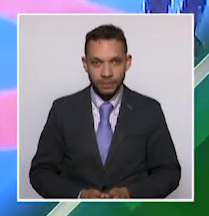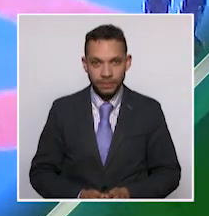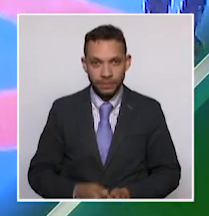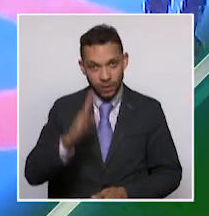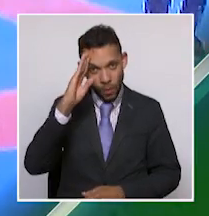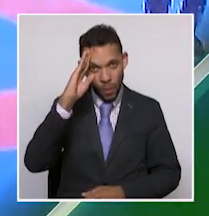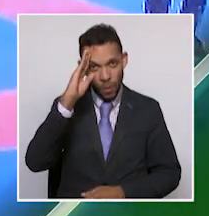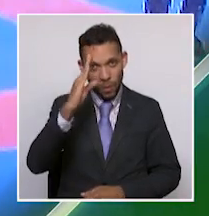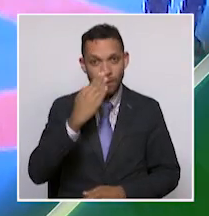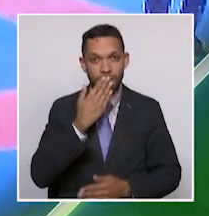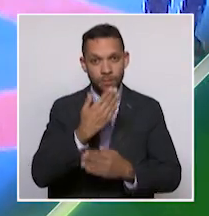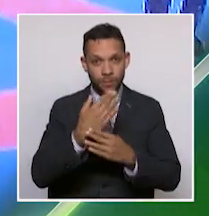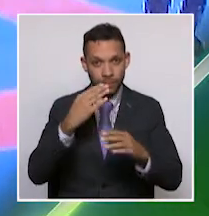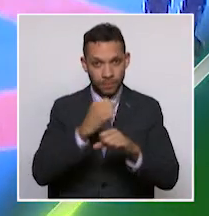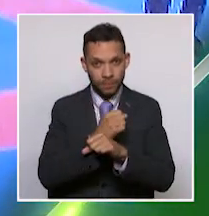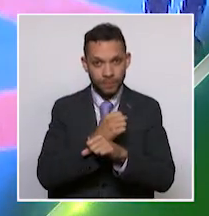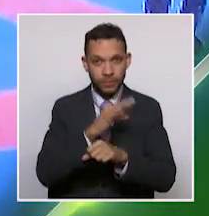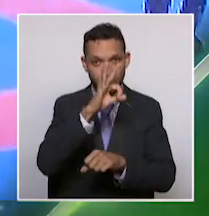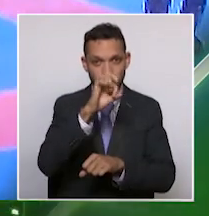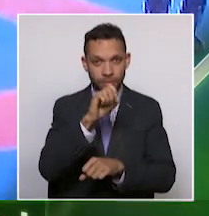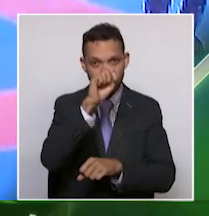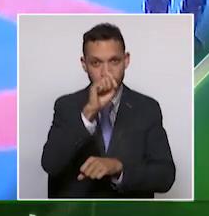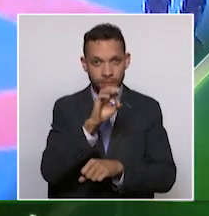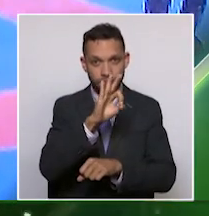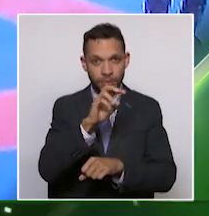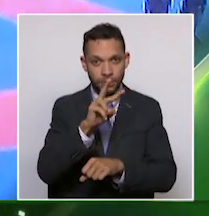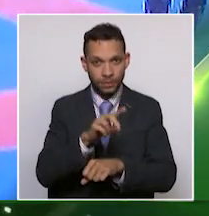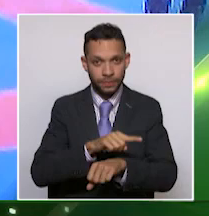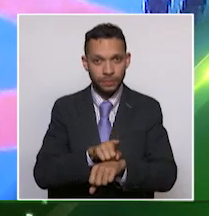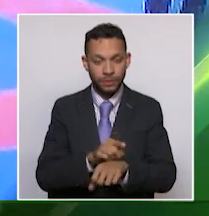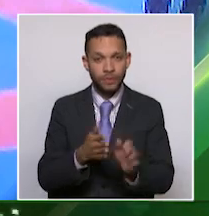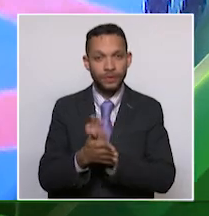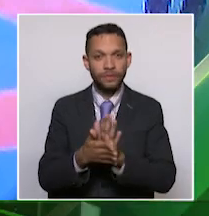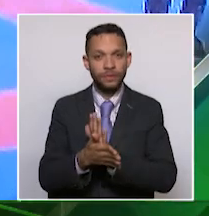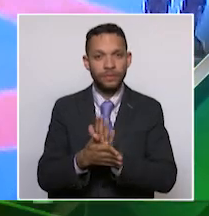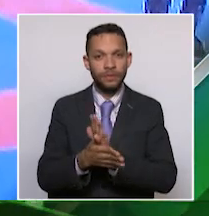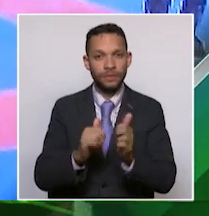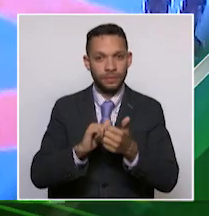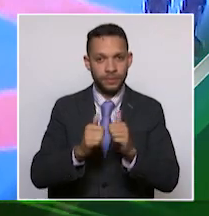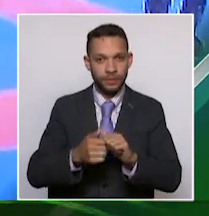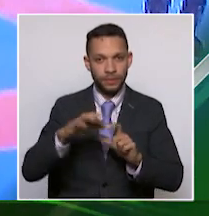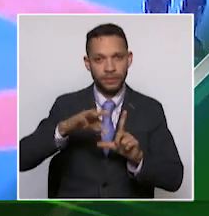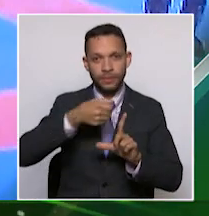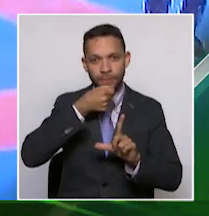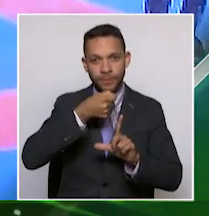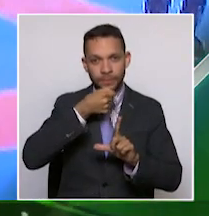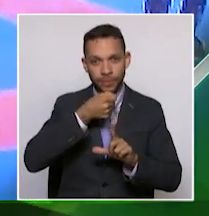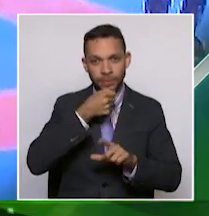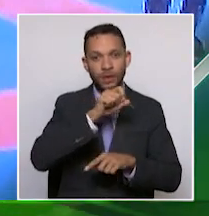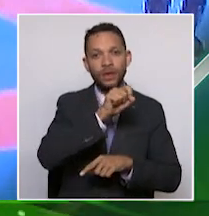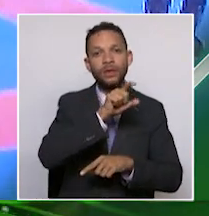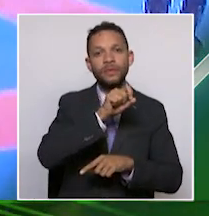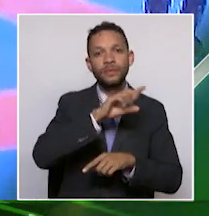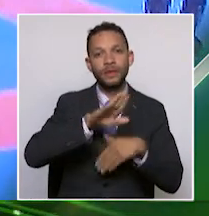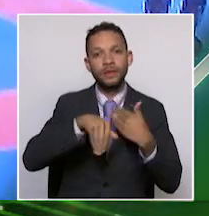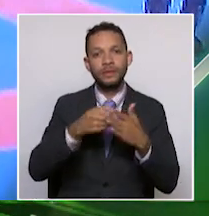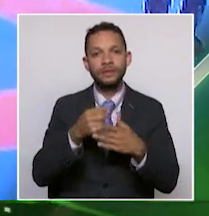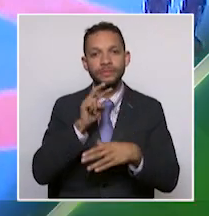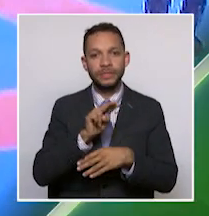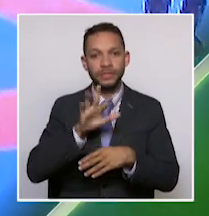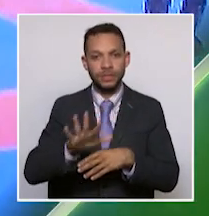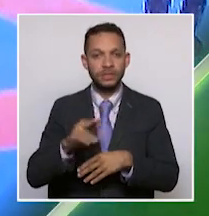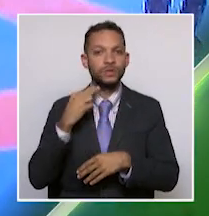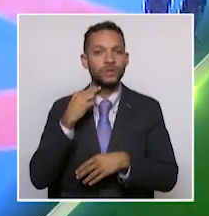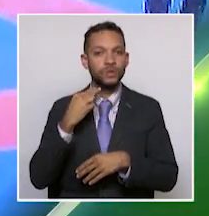Hola, ¿qué tal? Muy buenas noches. 8:32 minutos. Bienvenidos a la información deportiva en Telecafé Noticias. Del 11 al 25 de noviembre se disputará en